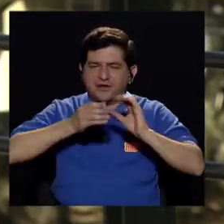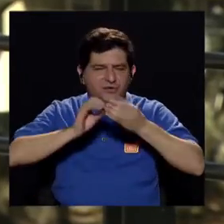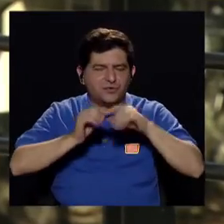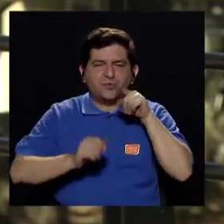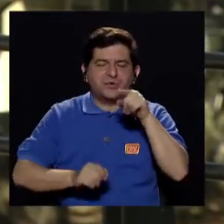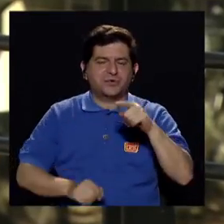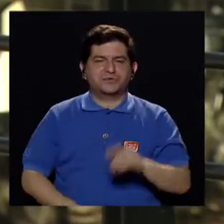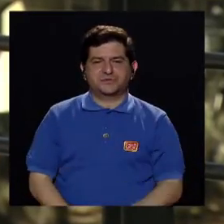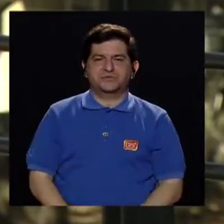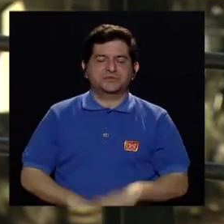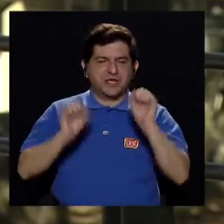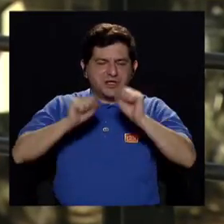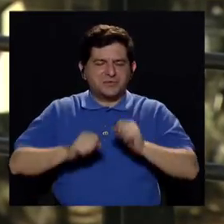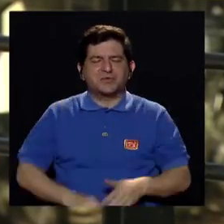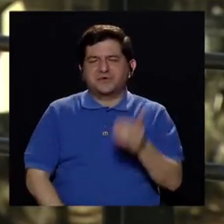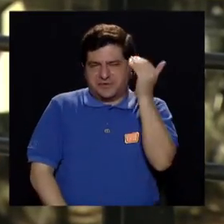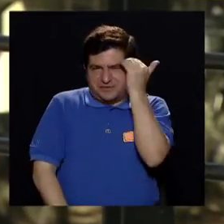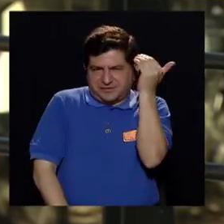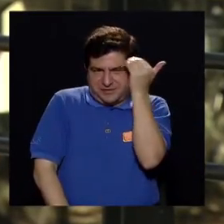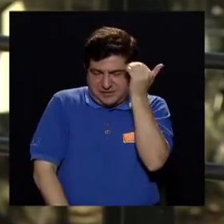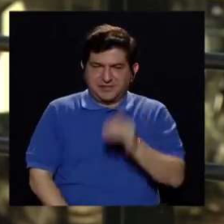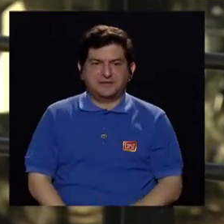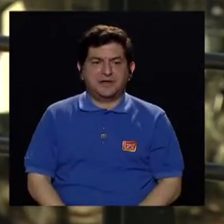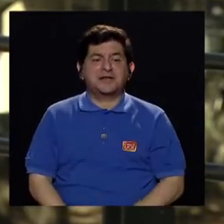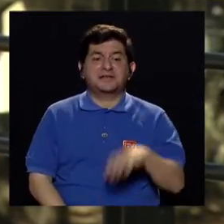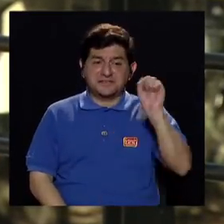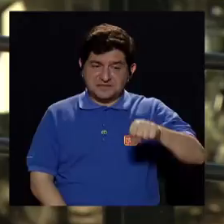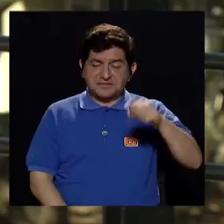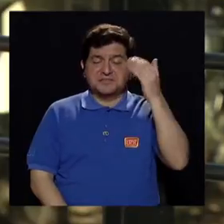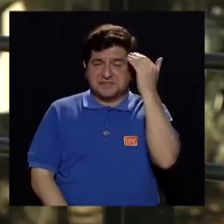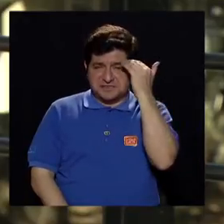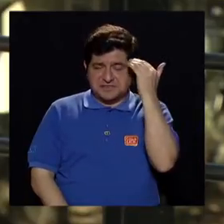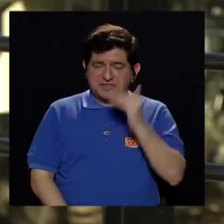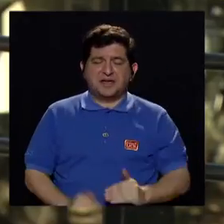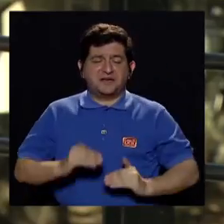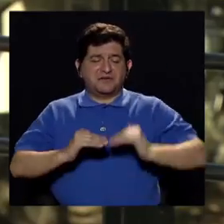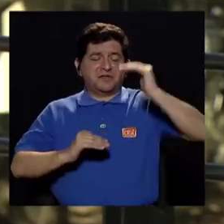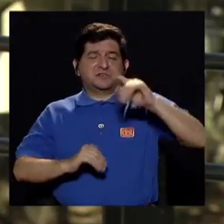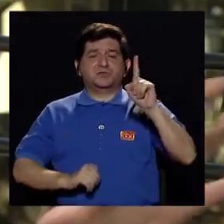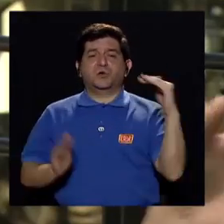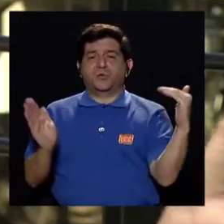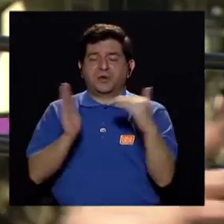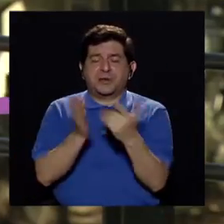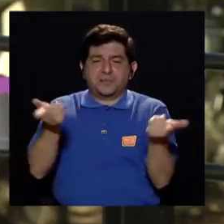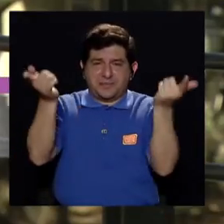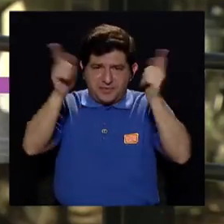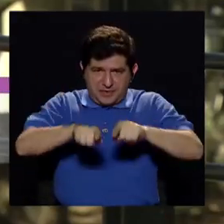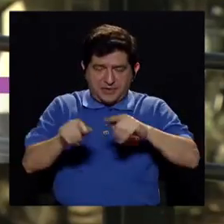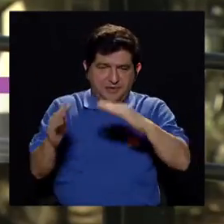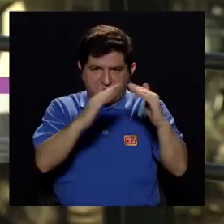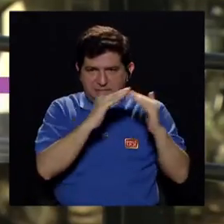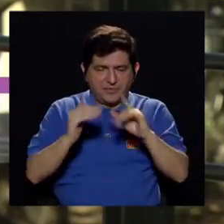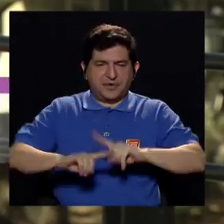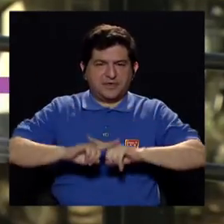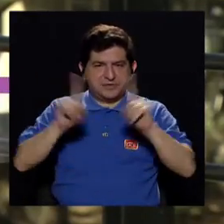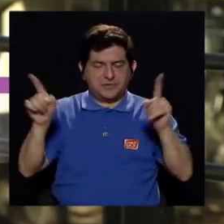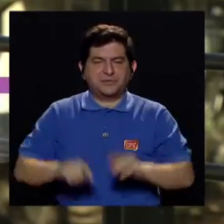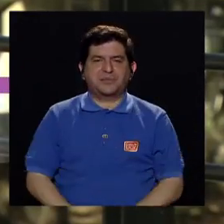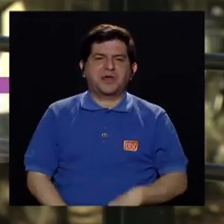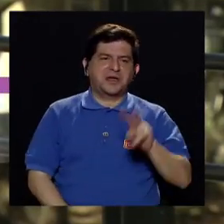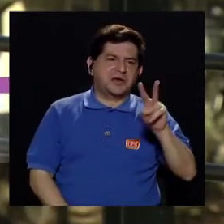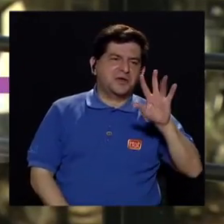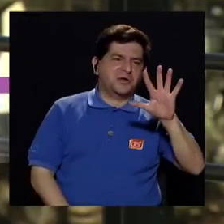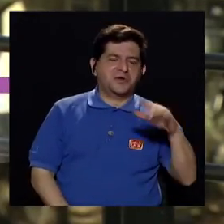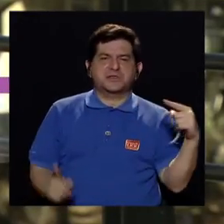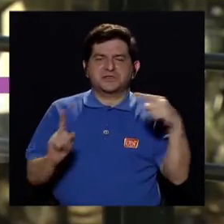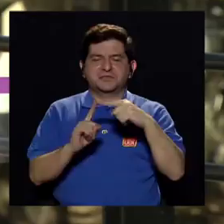pueda manejar. Sí sabemos que son casos de más de 1000 en cuanto a la población, pero población de 25 o